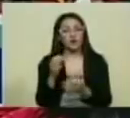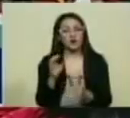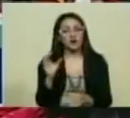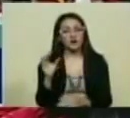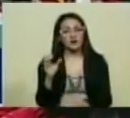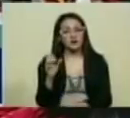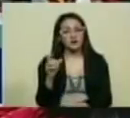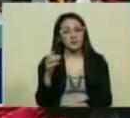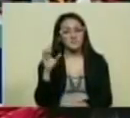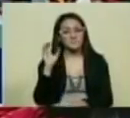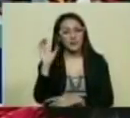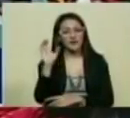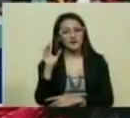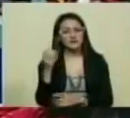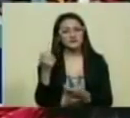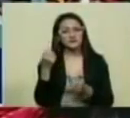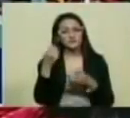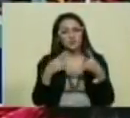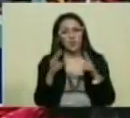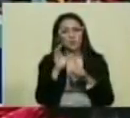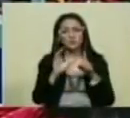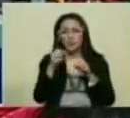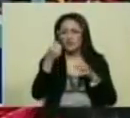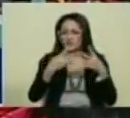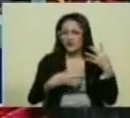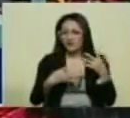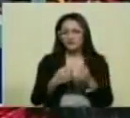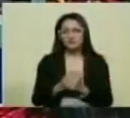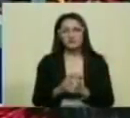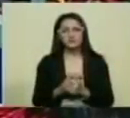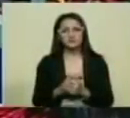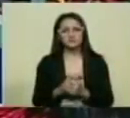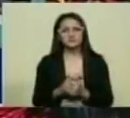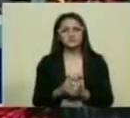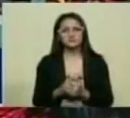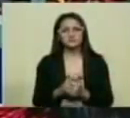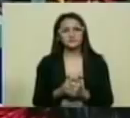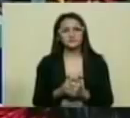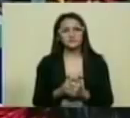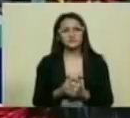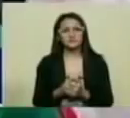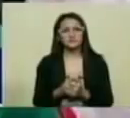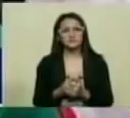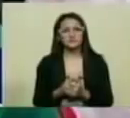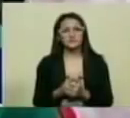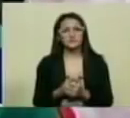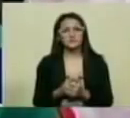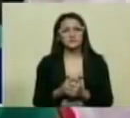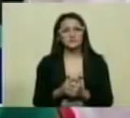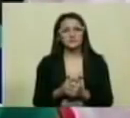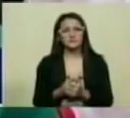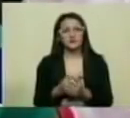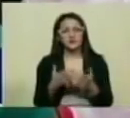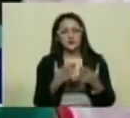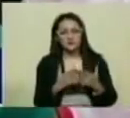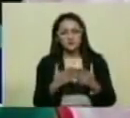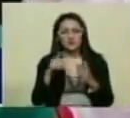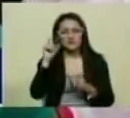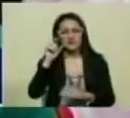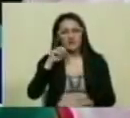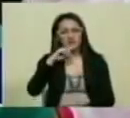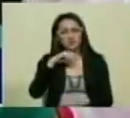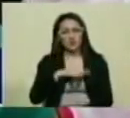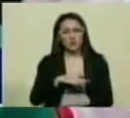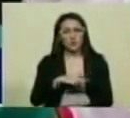pluriétnica y pluricultural, superar los prejuicios coloniales y eurocéntricos que subsisten en el estudio y enseñanza de la historia y